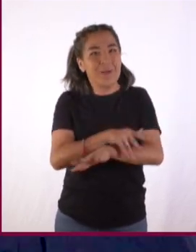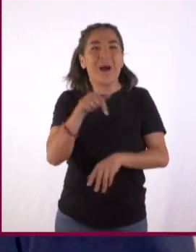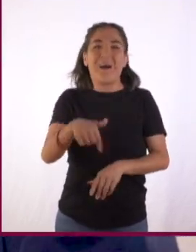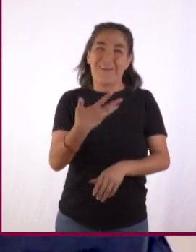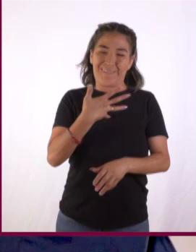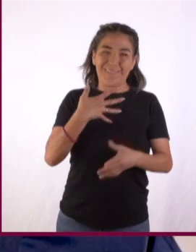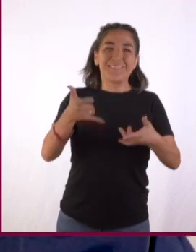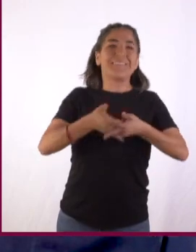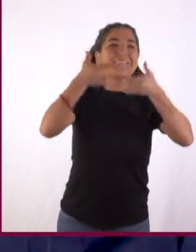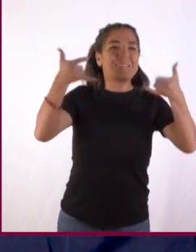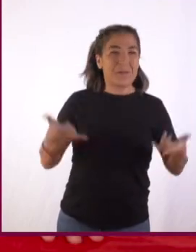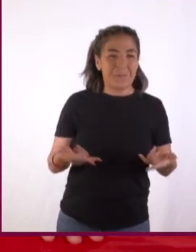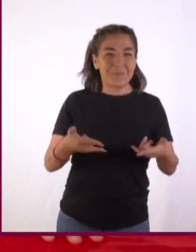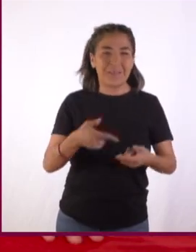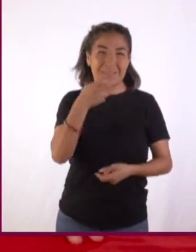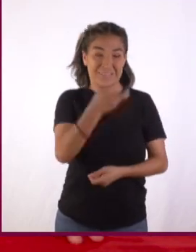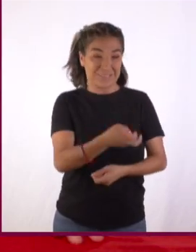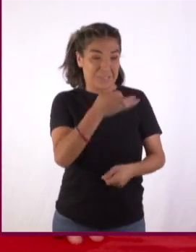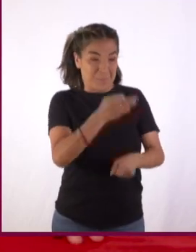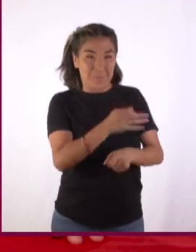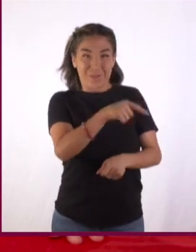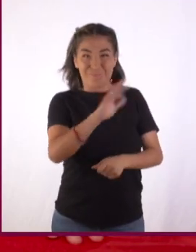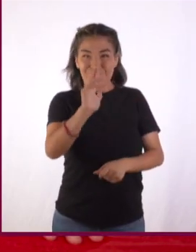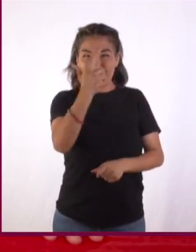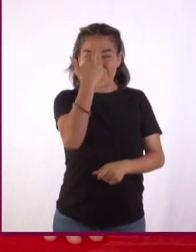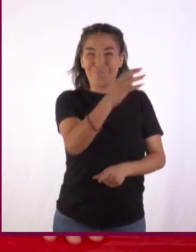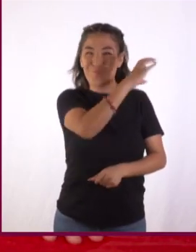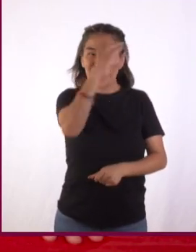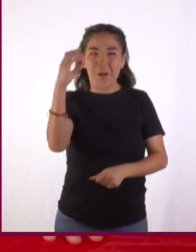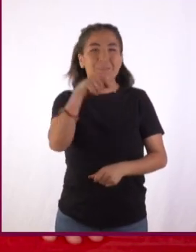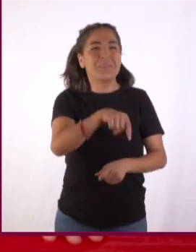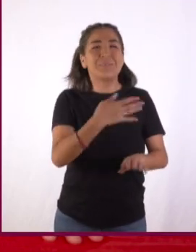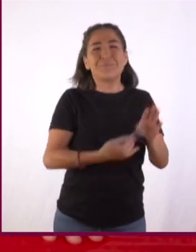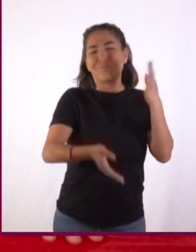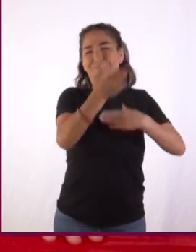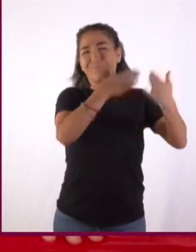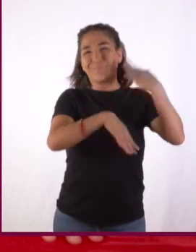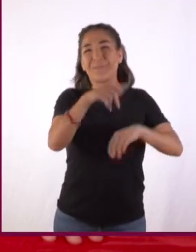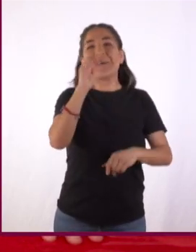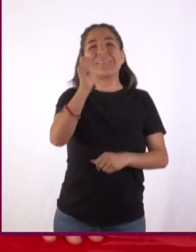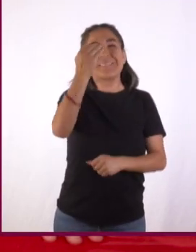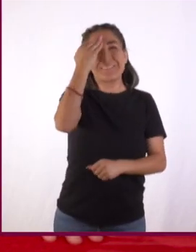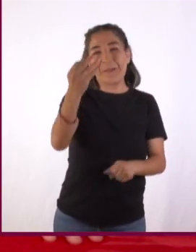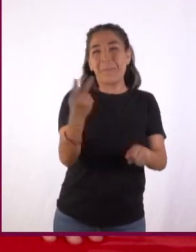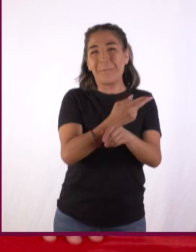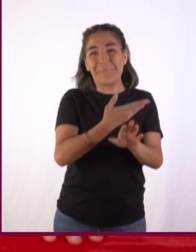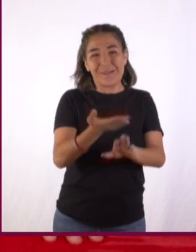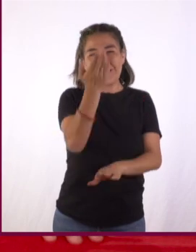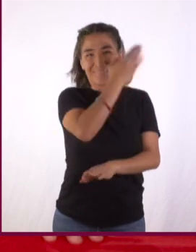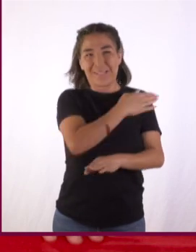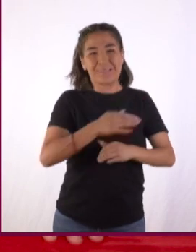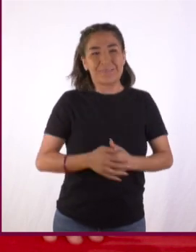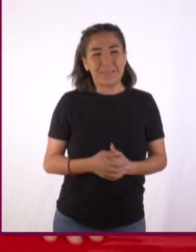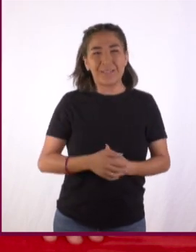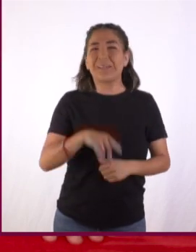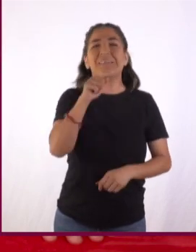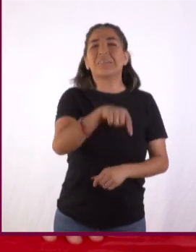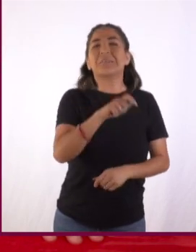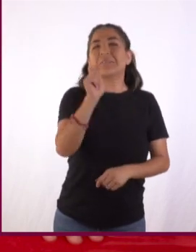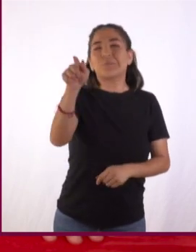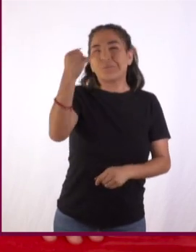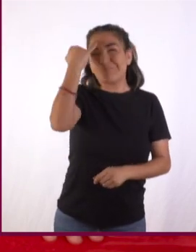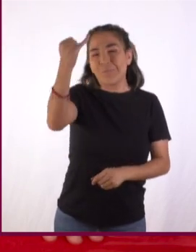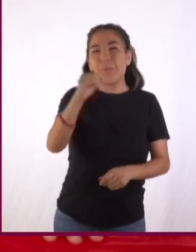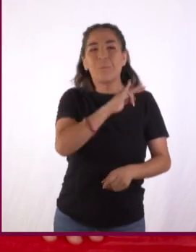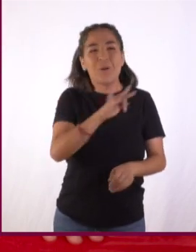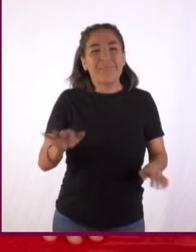por lo tanto tenemos una historia. Y qué mejor que nuestras fotos para recordarnos esos que fuimos un tiempo pasado, ¿no, Dimara? ¿Cómo